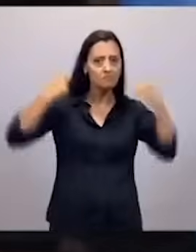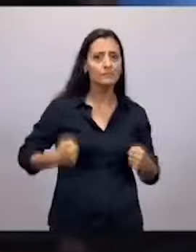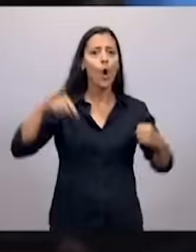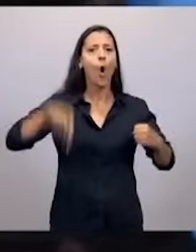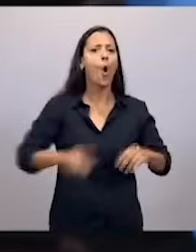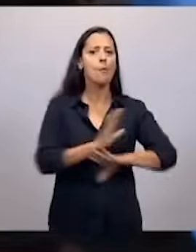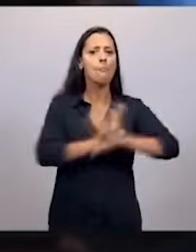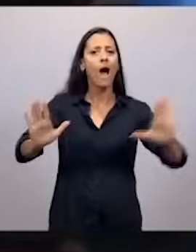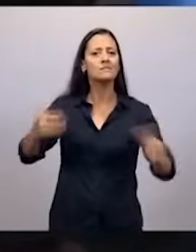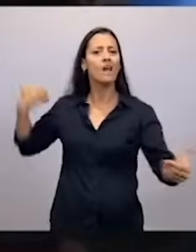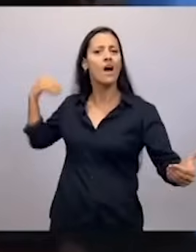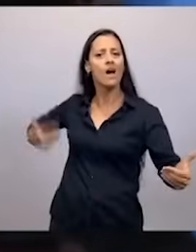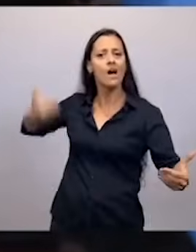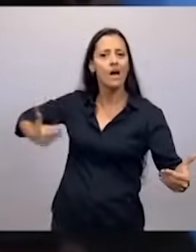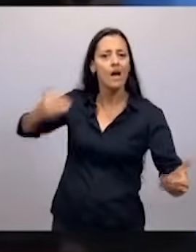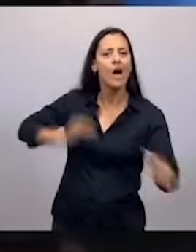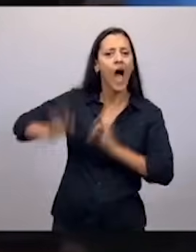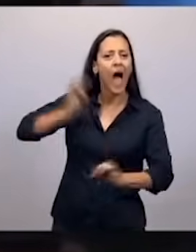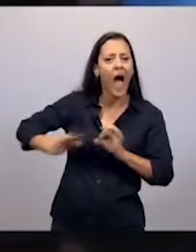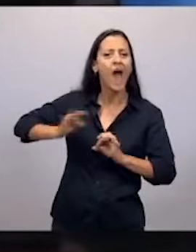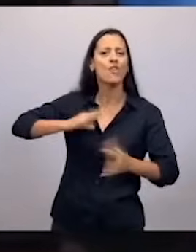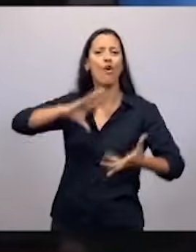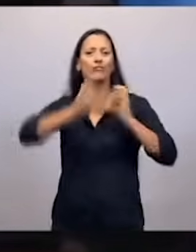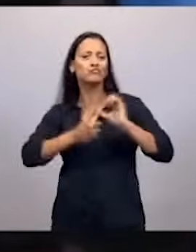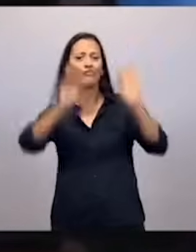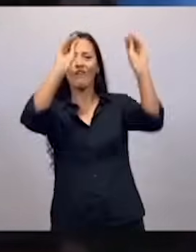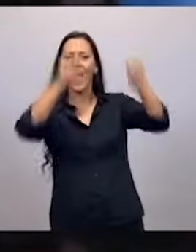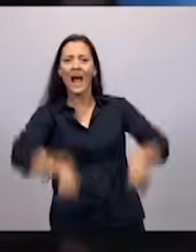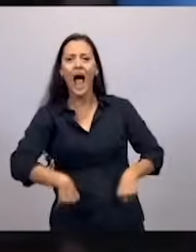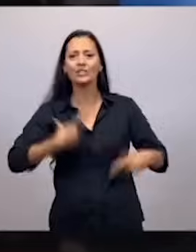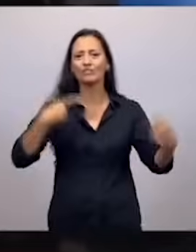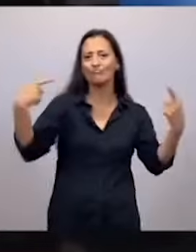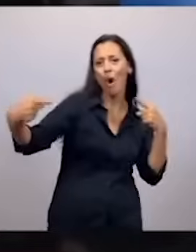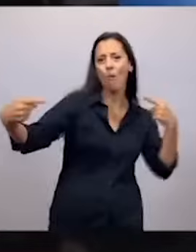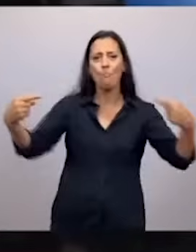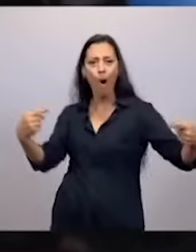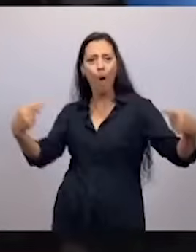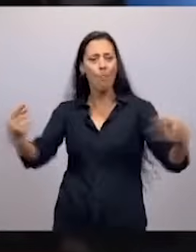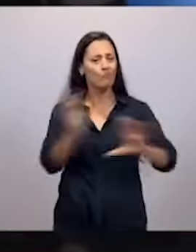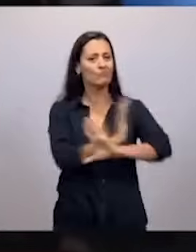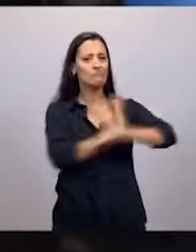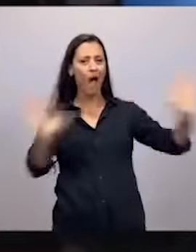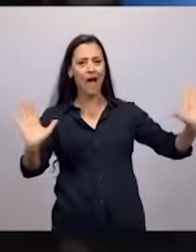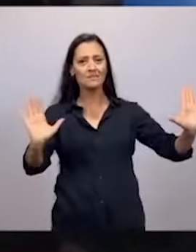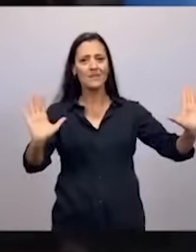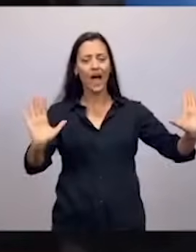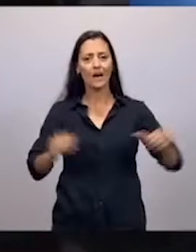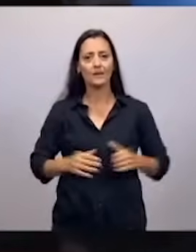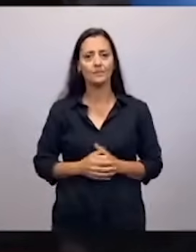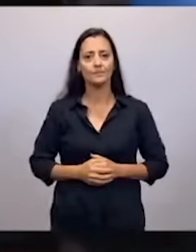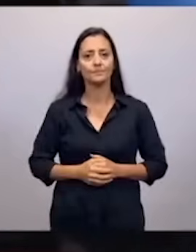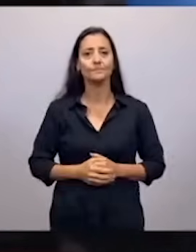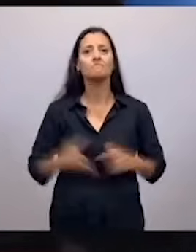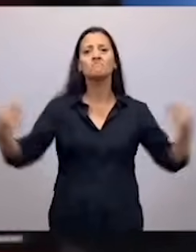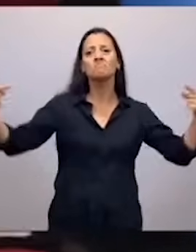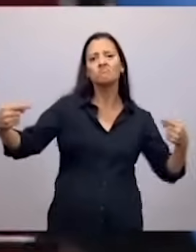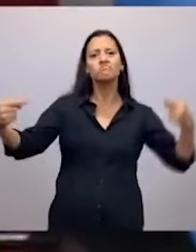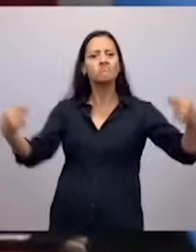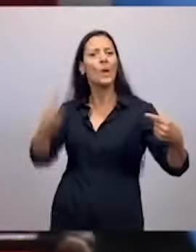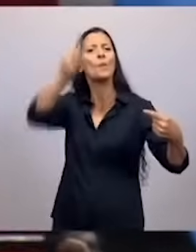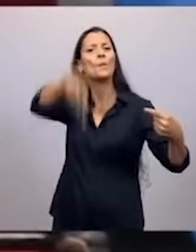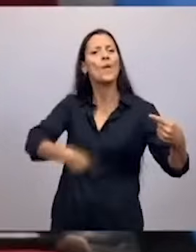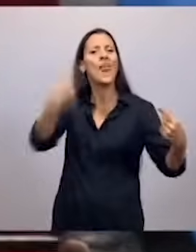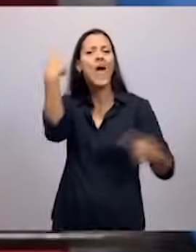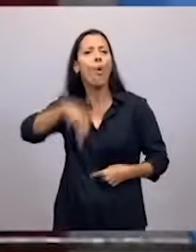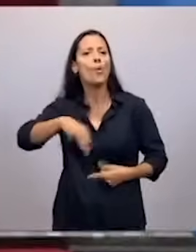Hola a todos fueron las primeras palabras con las cuales Javier Miley comenzó su discurso en las escalinatas del Congreso hoy comienza una nueva era